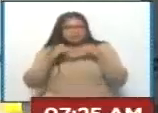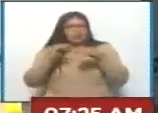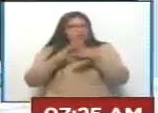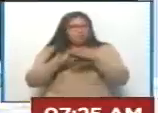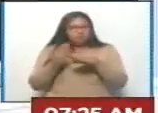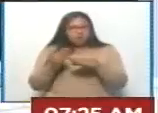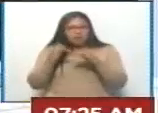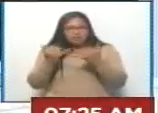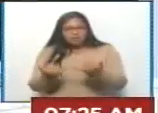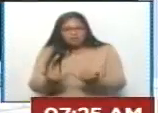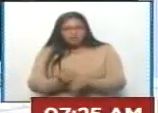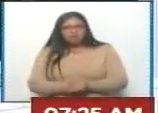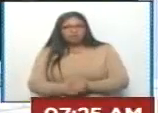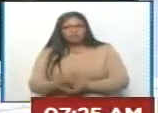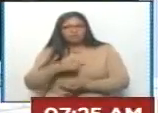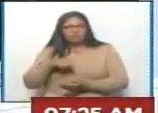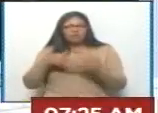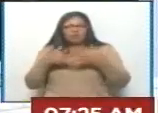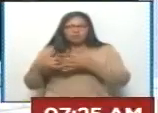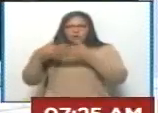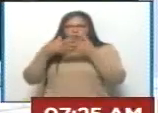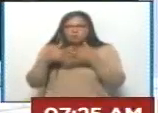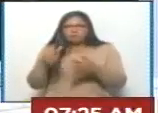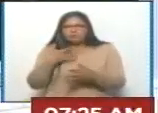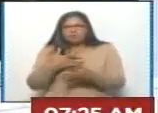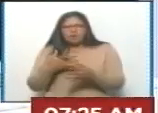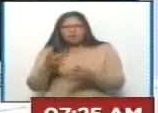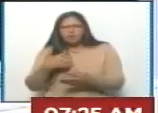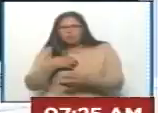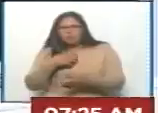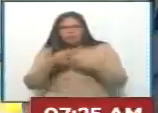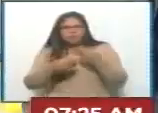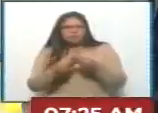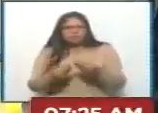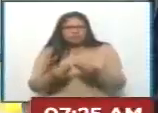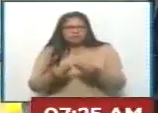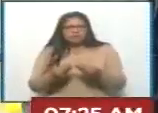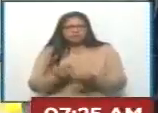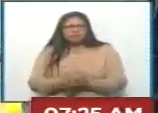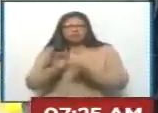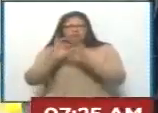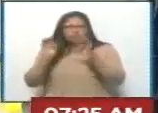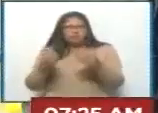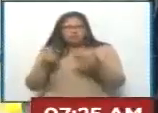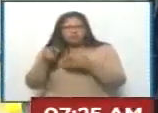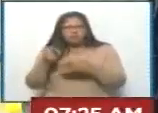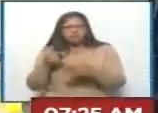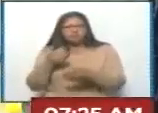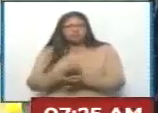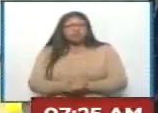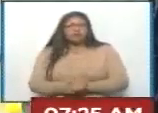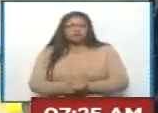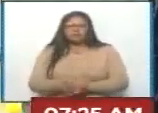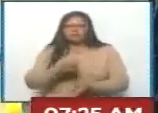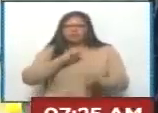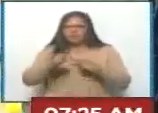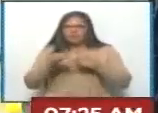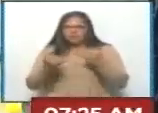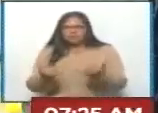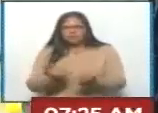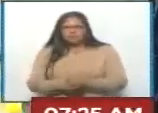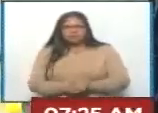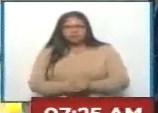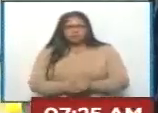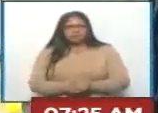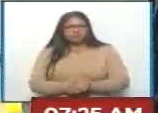Cuando los Estados Unidos sintieron que ya no era posible sostener a esa dictadura, que era su dictadura, que era la